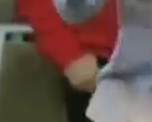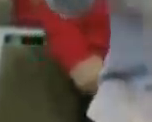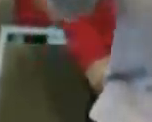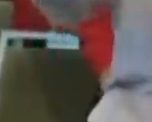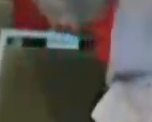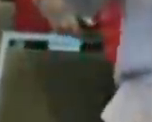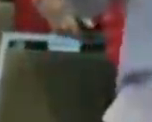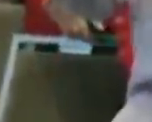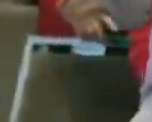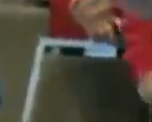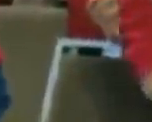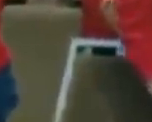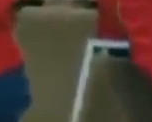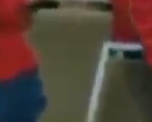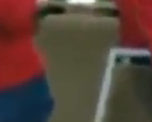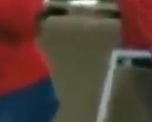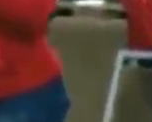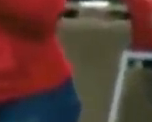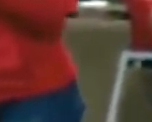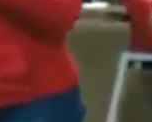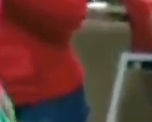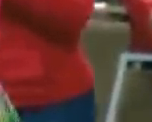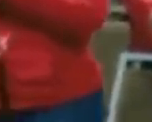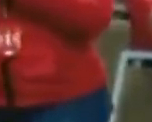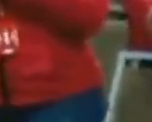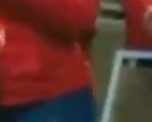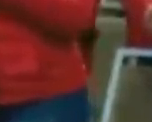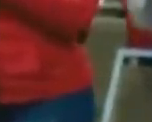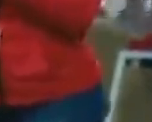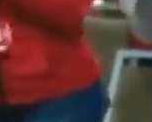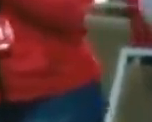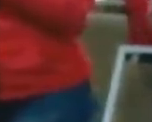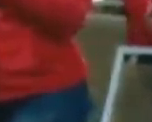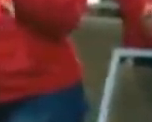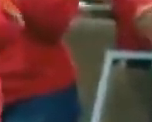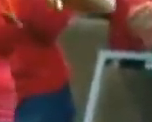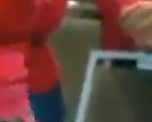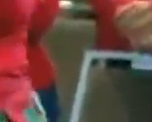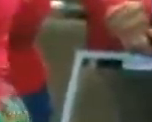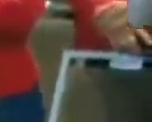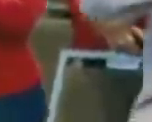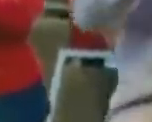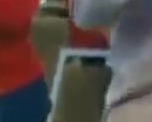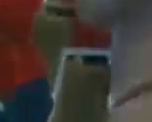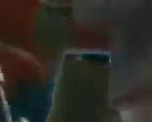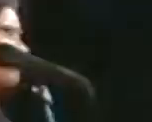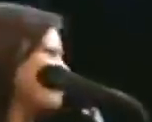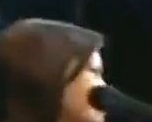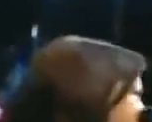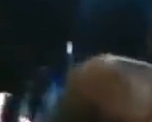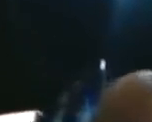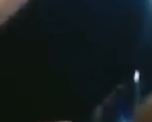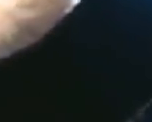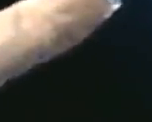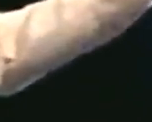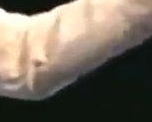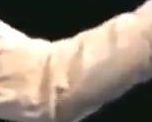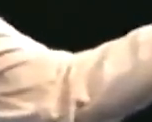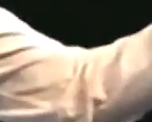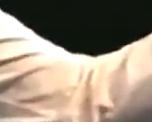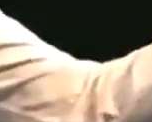desde la militancia, representantes de más de 25 sectores sociales, más de 200